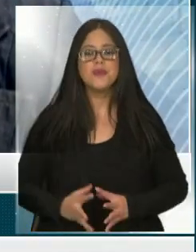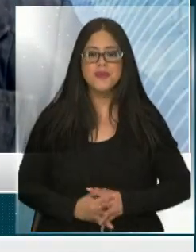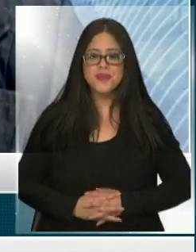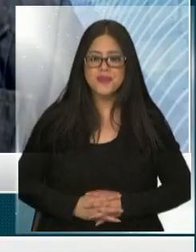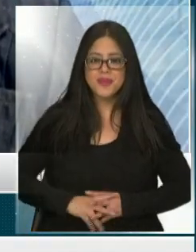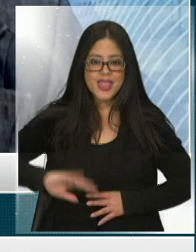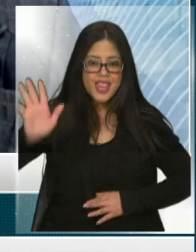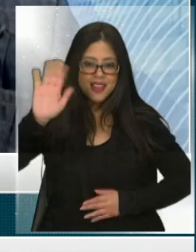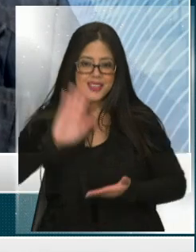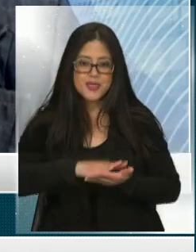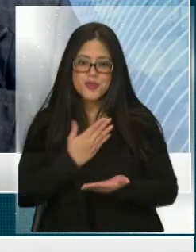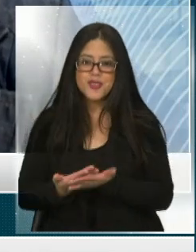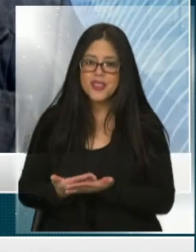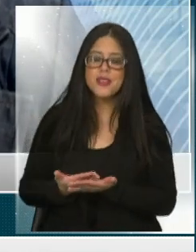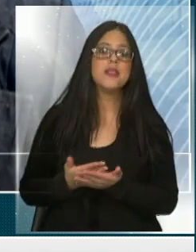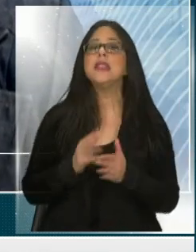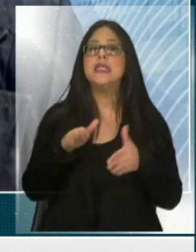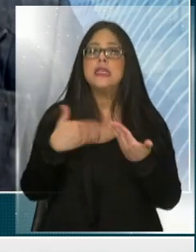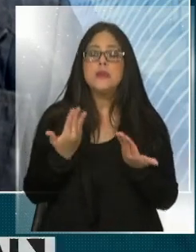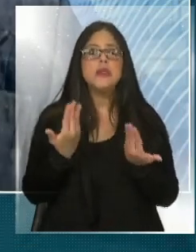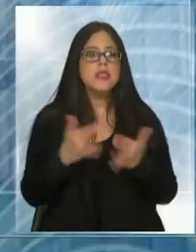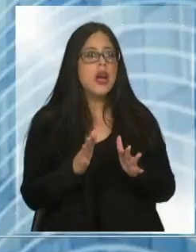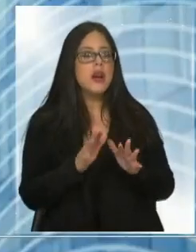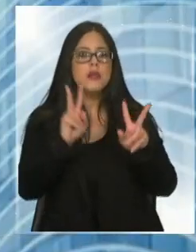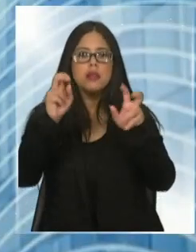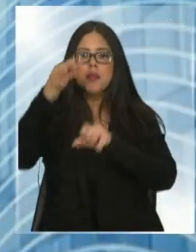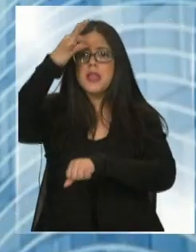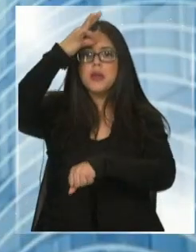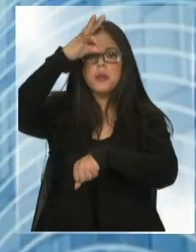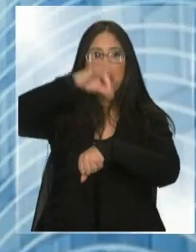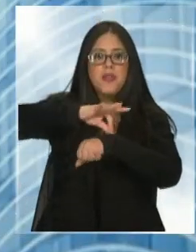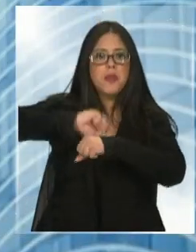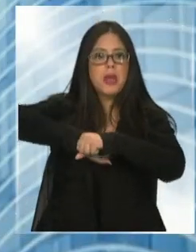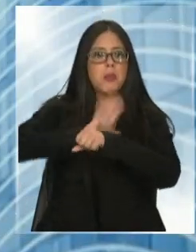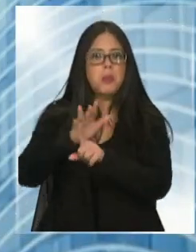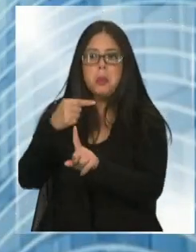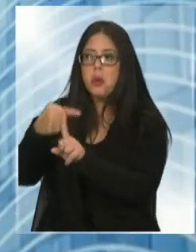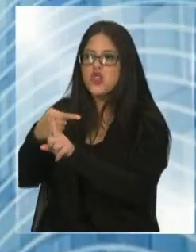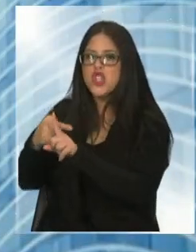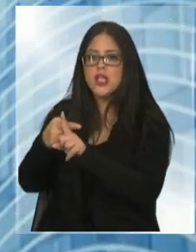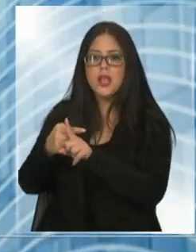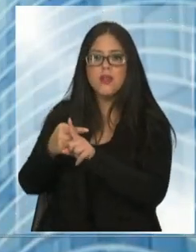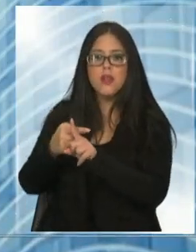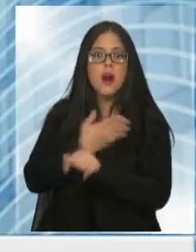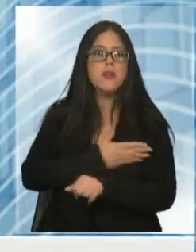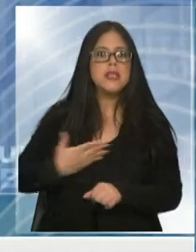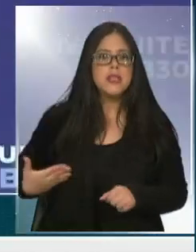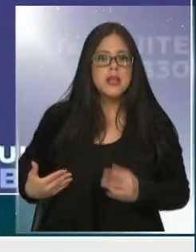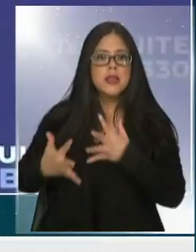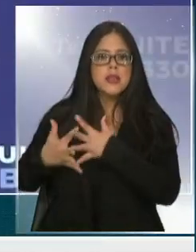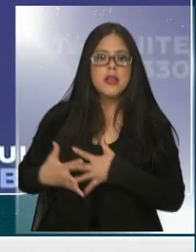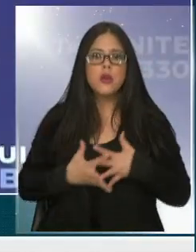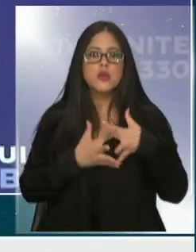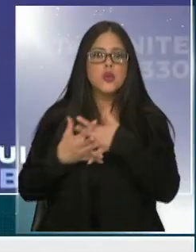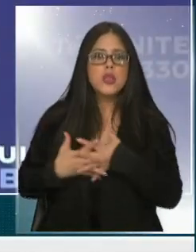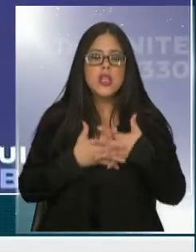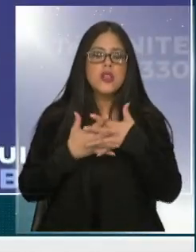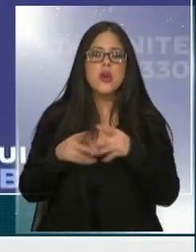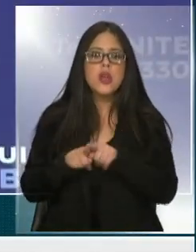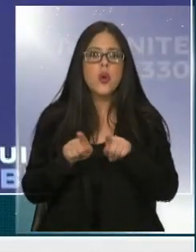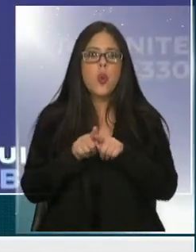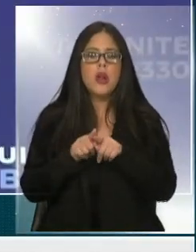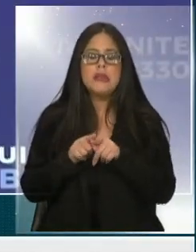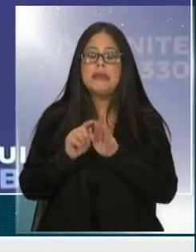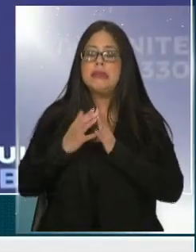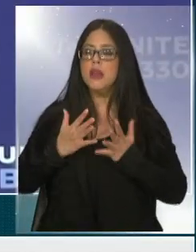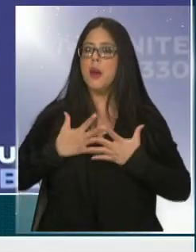Hola, ¿cómo están? Después del diagnóstico positivo del presidente, aumentó en Estados Unidos el temor a